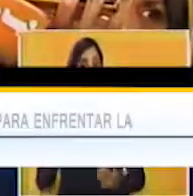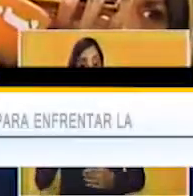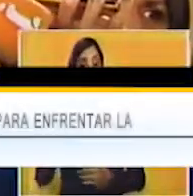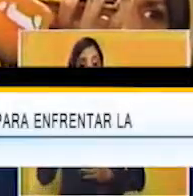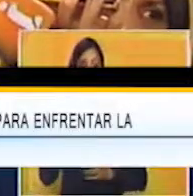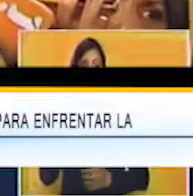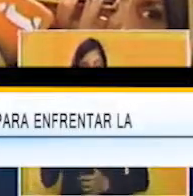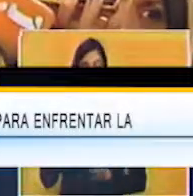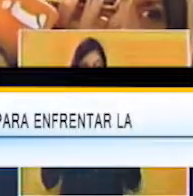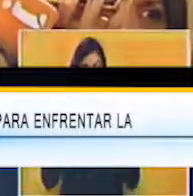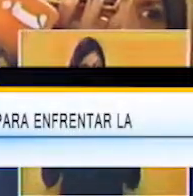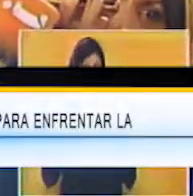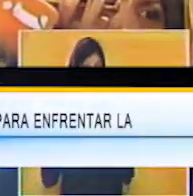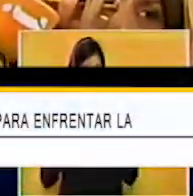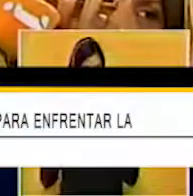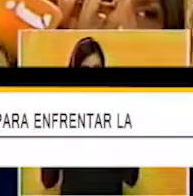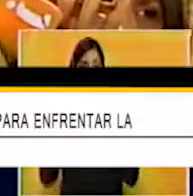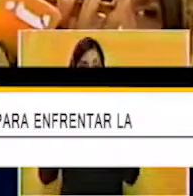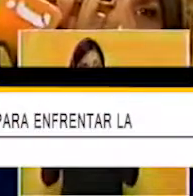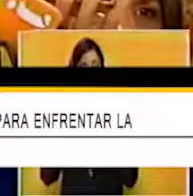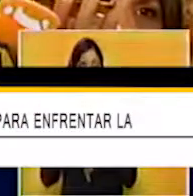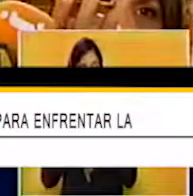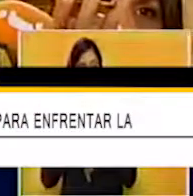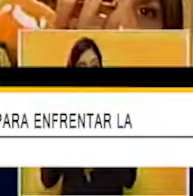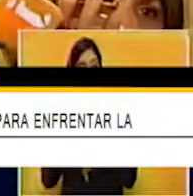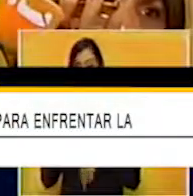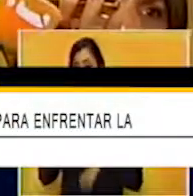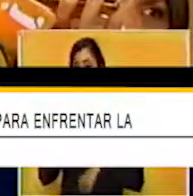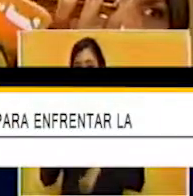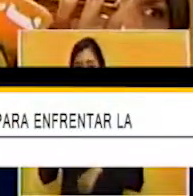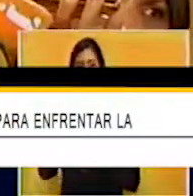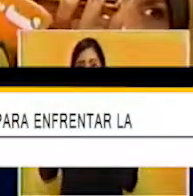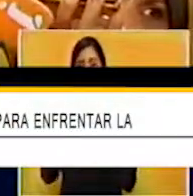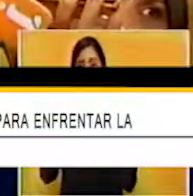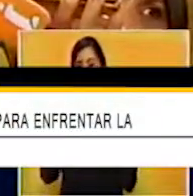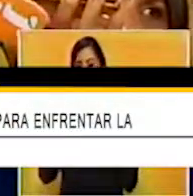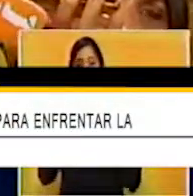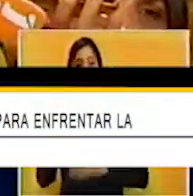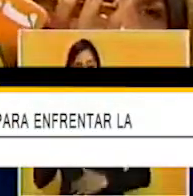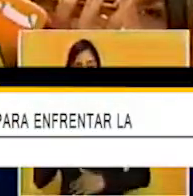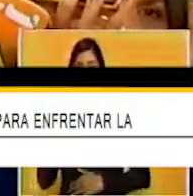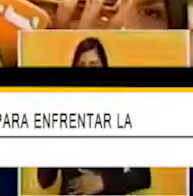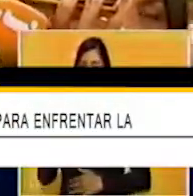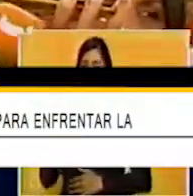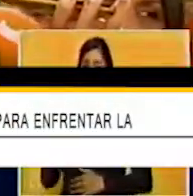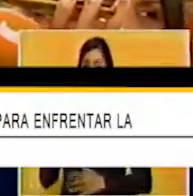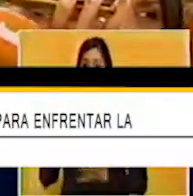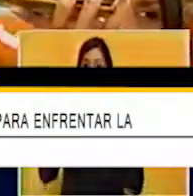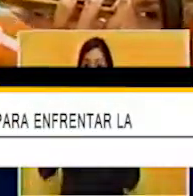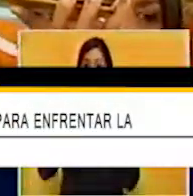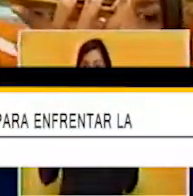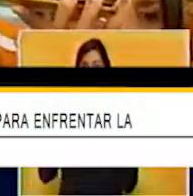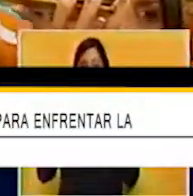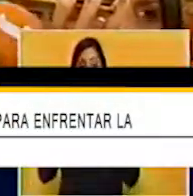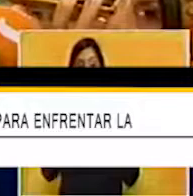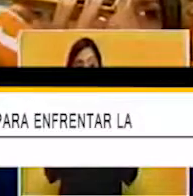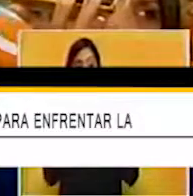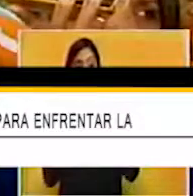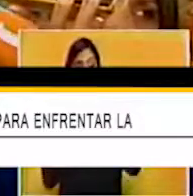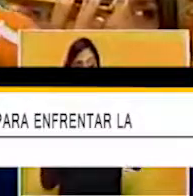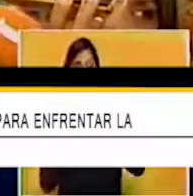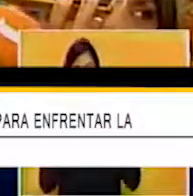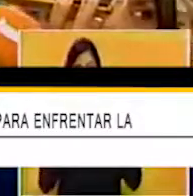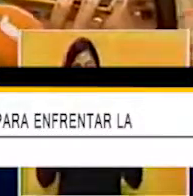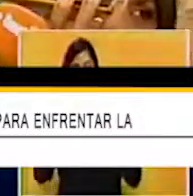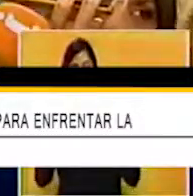El constituyentista Jesús Faría afirmó que la medida de la congelación de precios en este momento no es viable y el incremento de los